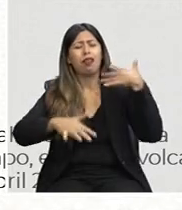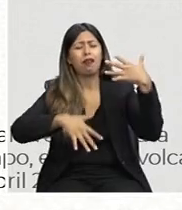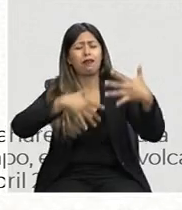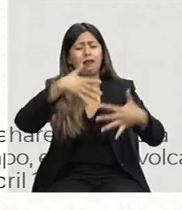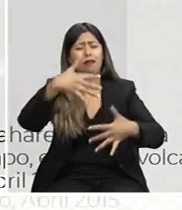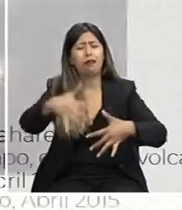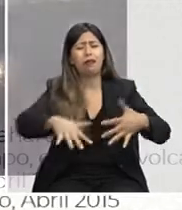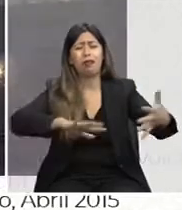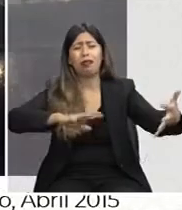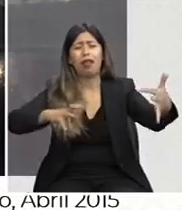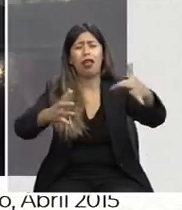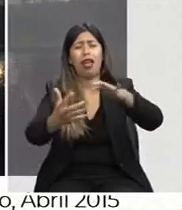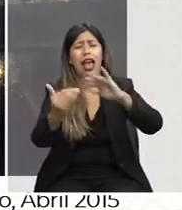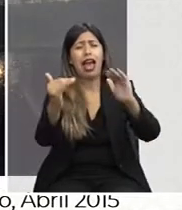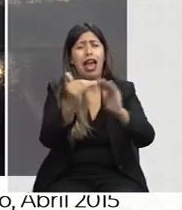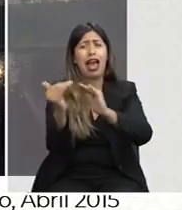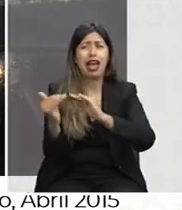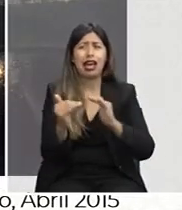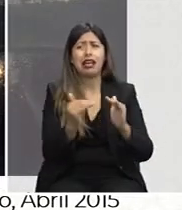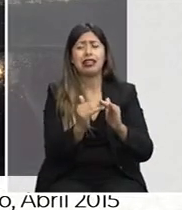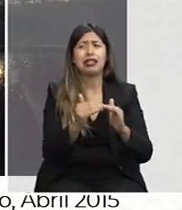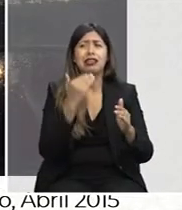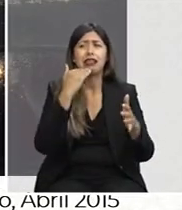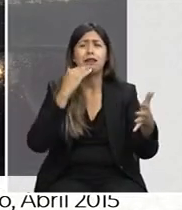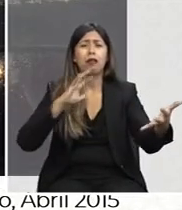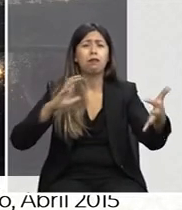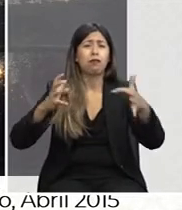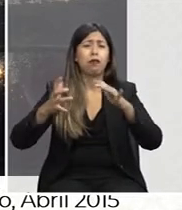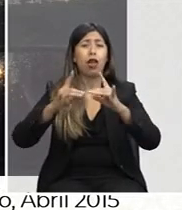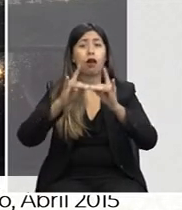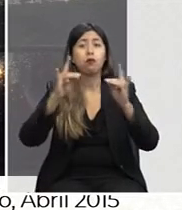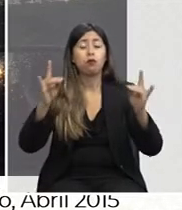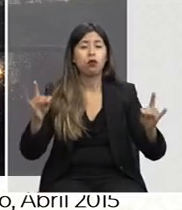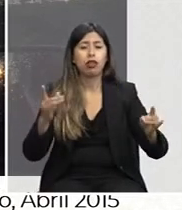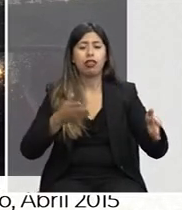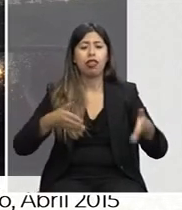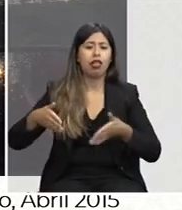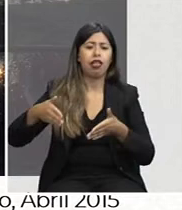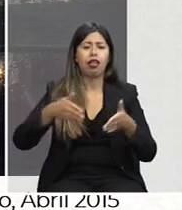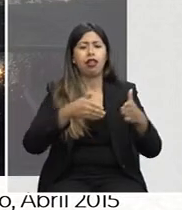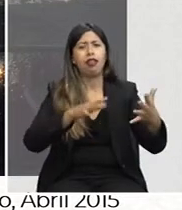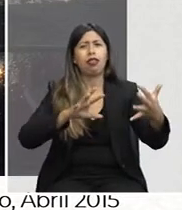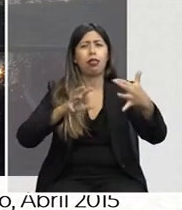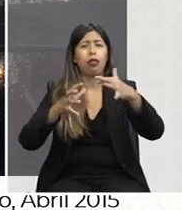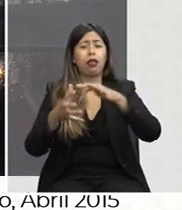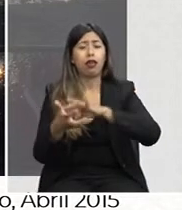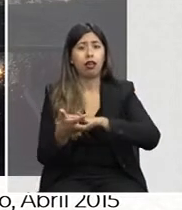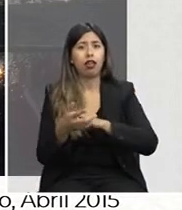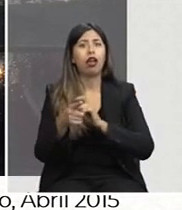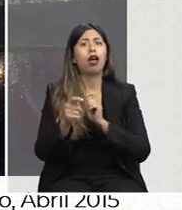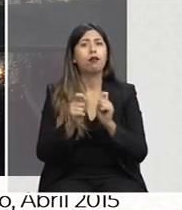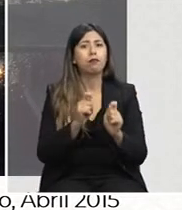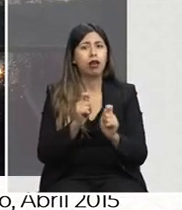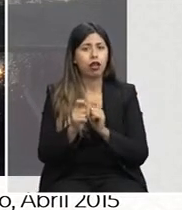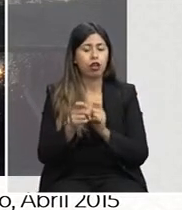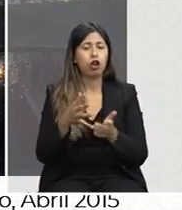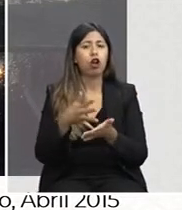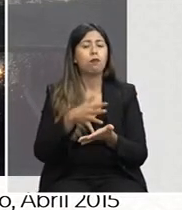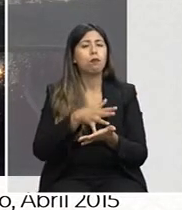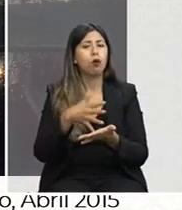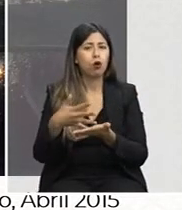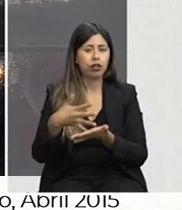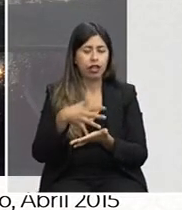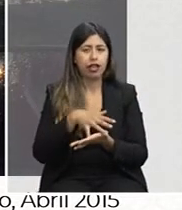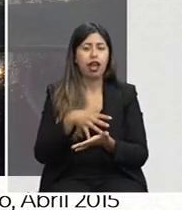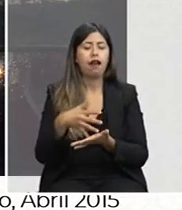destruyendo casas o destruyendo puentes y caminos. Por lo tanto, son zonas altamente vulnerables.